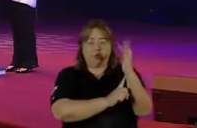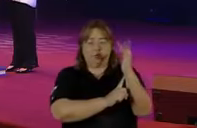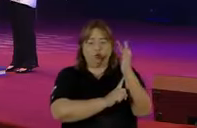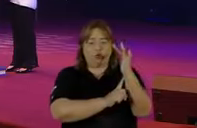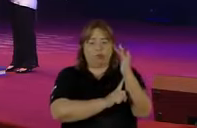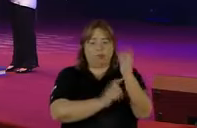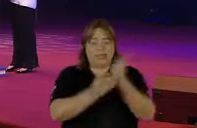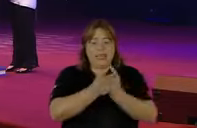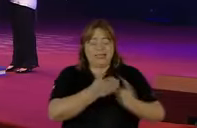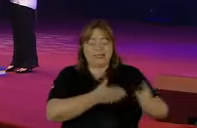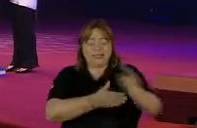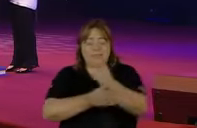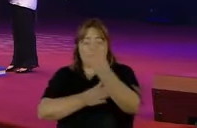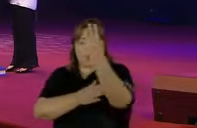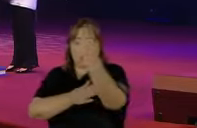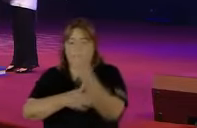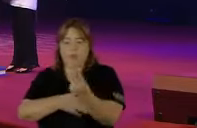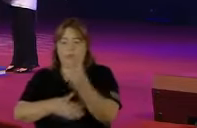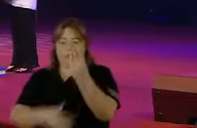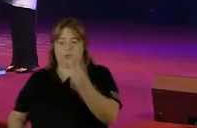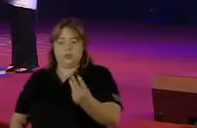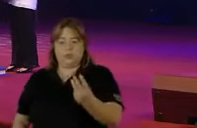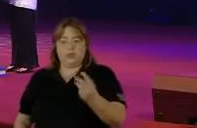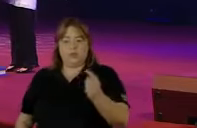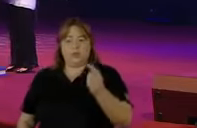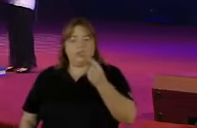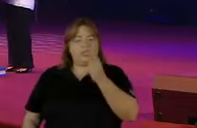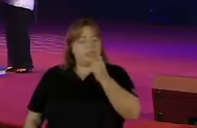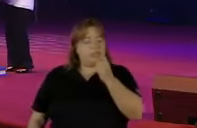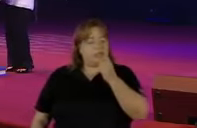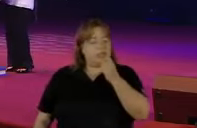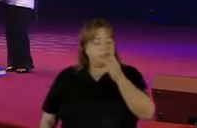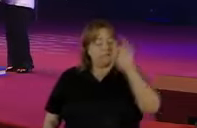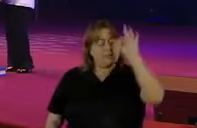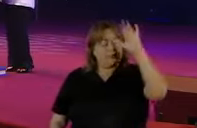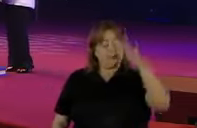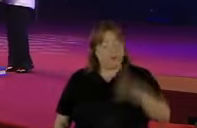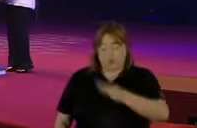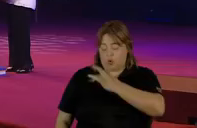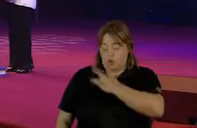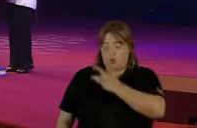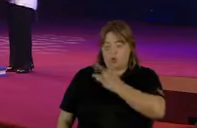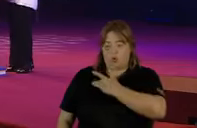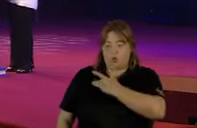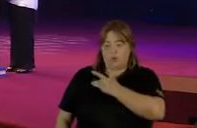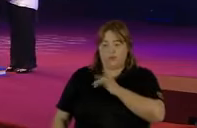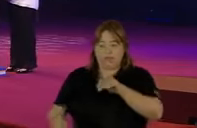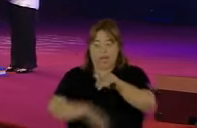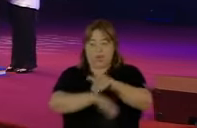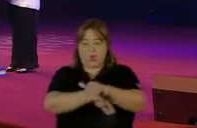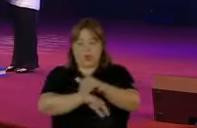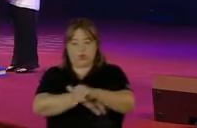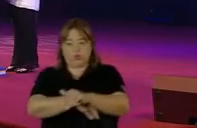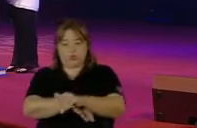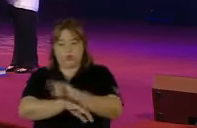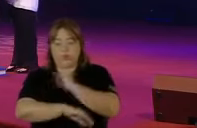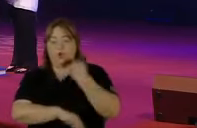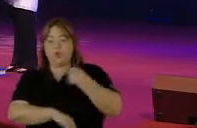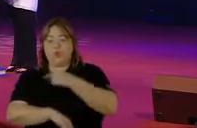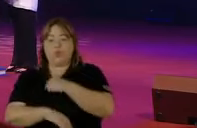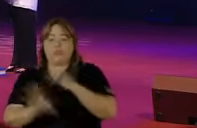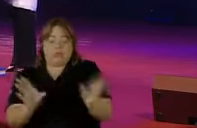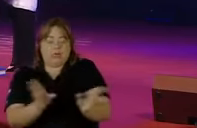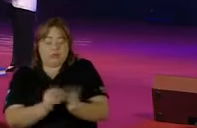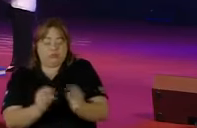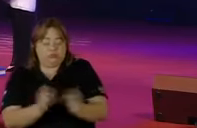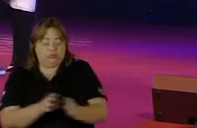miércoles que viene, ¿no? El miércoles que viene va a estar el pastor Edgardo. Qué chévere. En la mañana y en la noche tenemos nuestra reunión de adoración